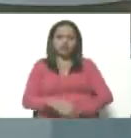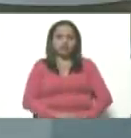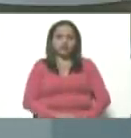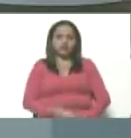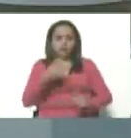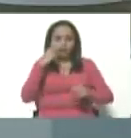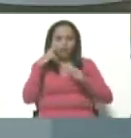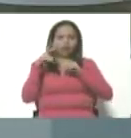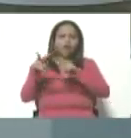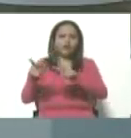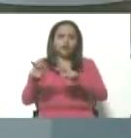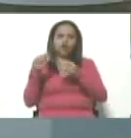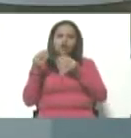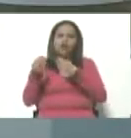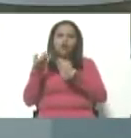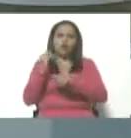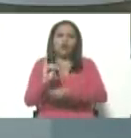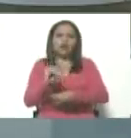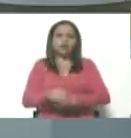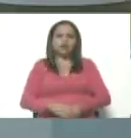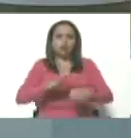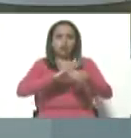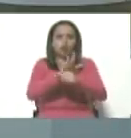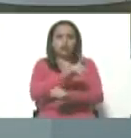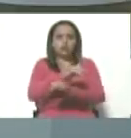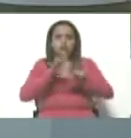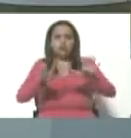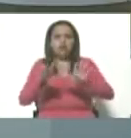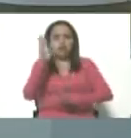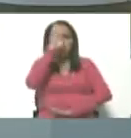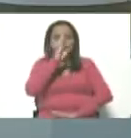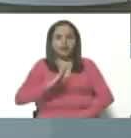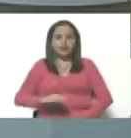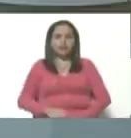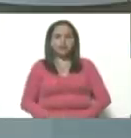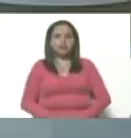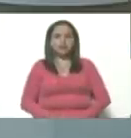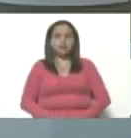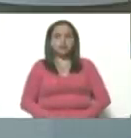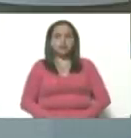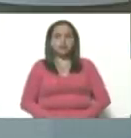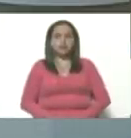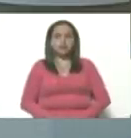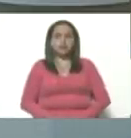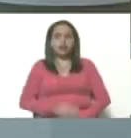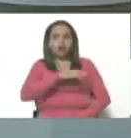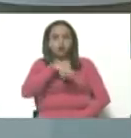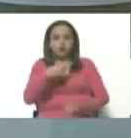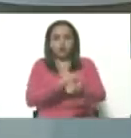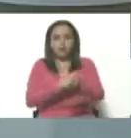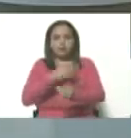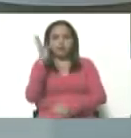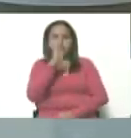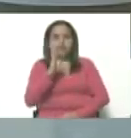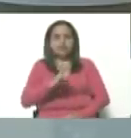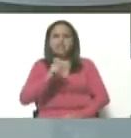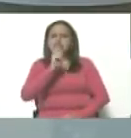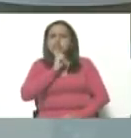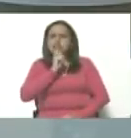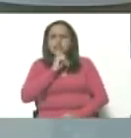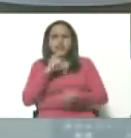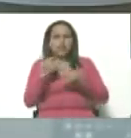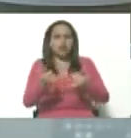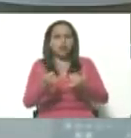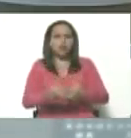Vamos a ver la situación del COVID-19 en Brasil. Nuestra hermana Brasil, difícil la